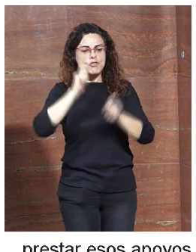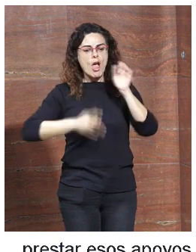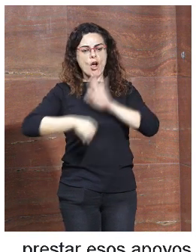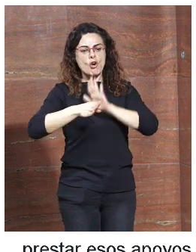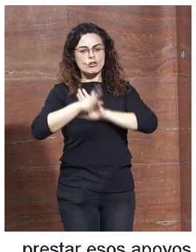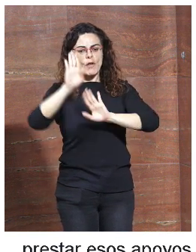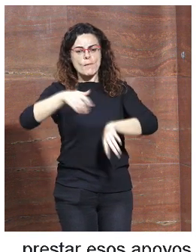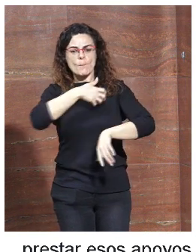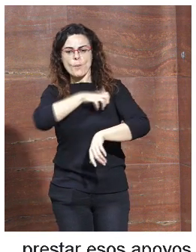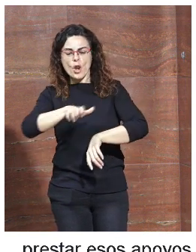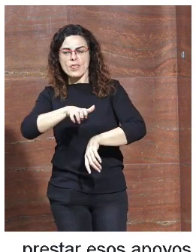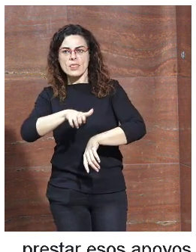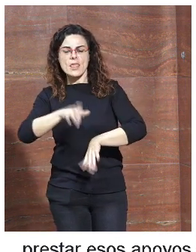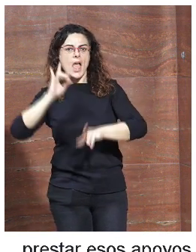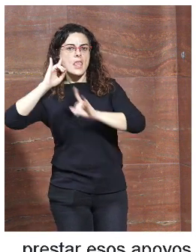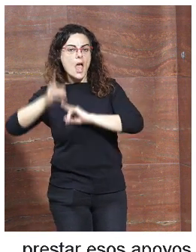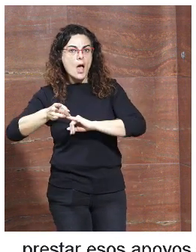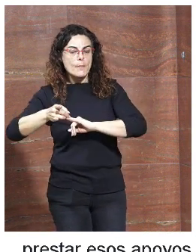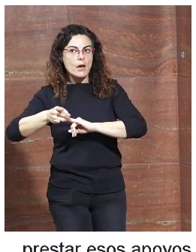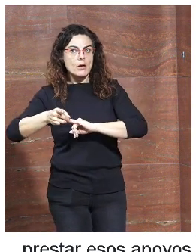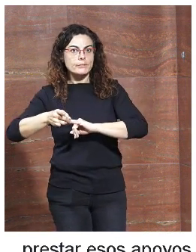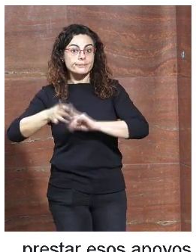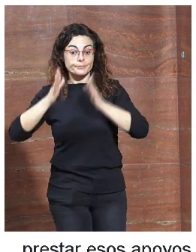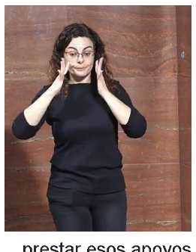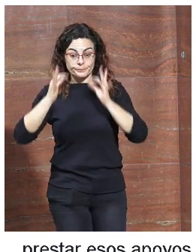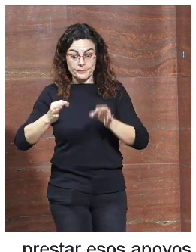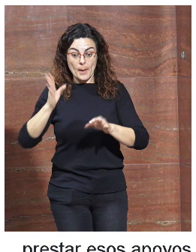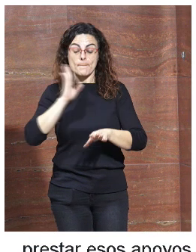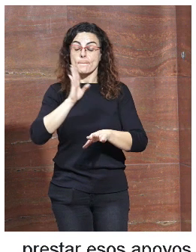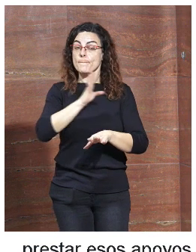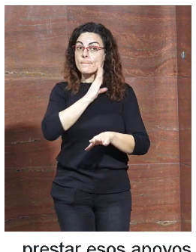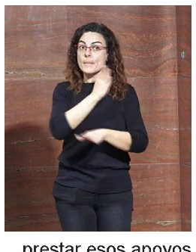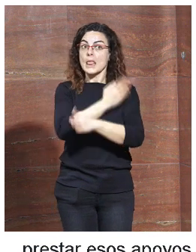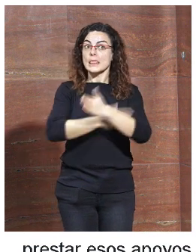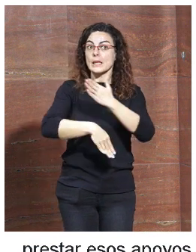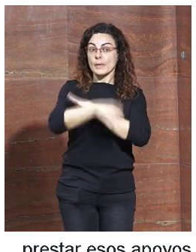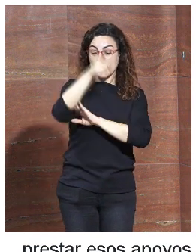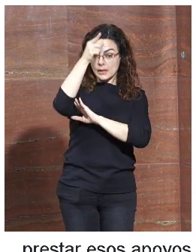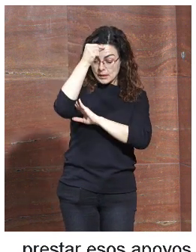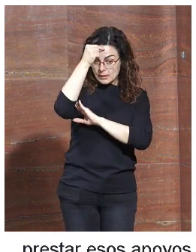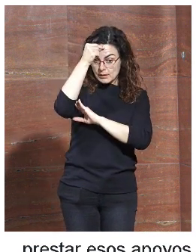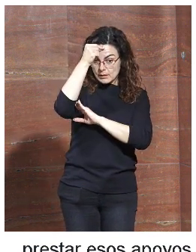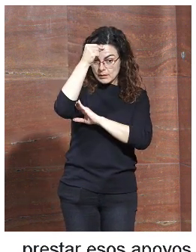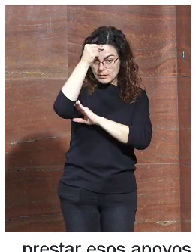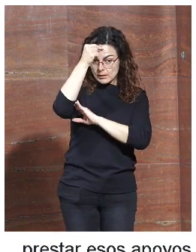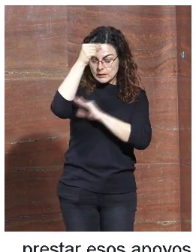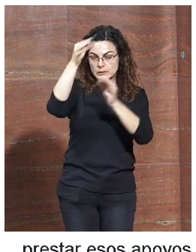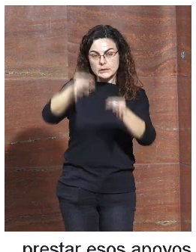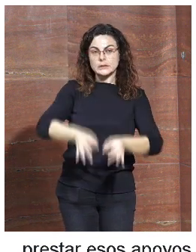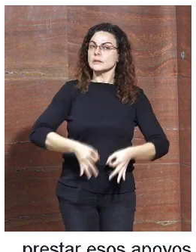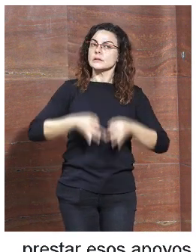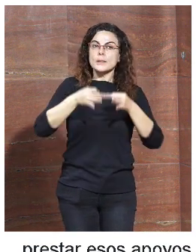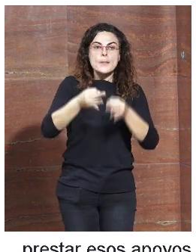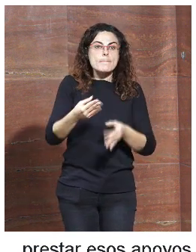policía. Claro, hay una realidad, y es que las madres con discapacidad intelectual se pasan la vida con